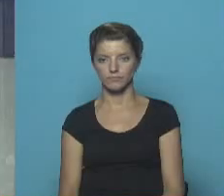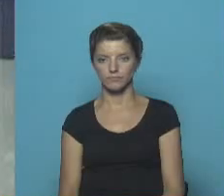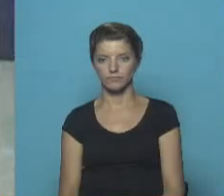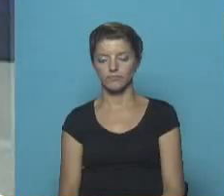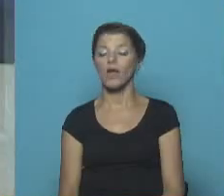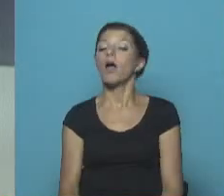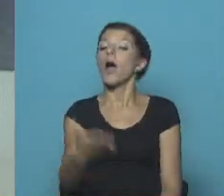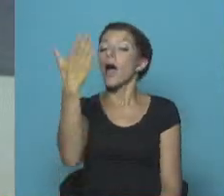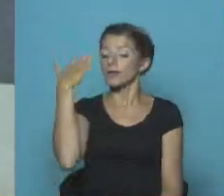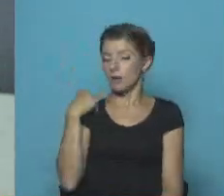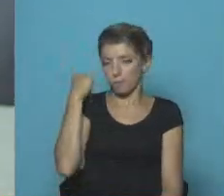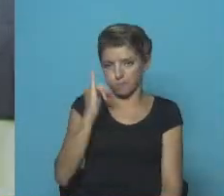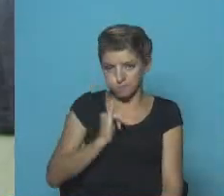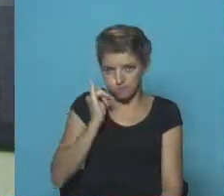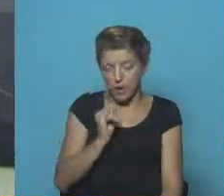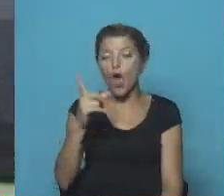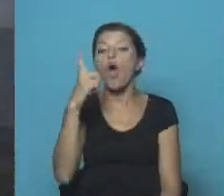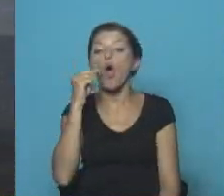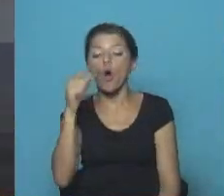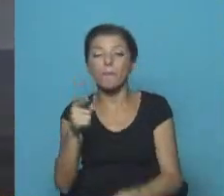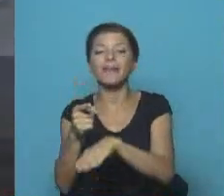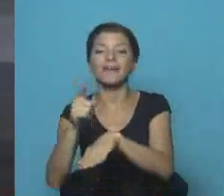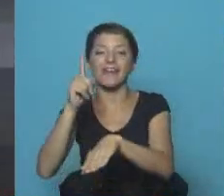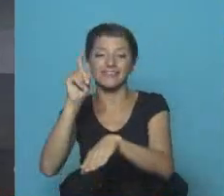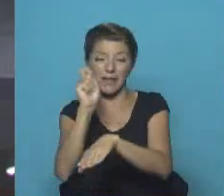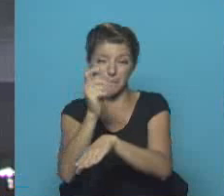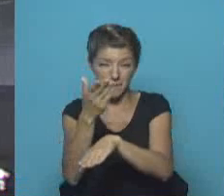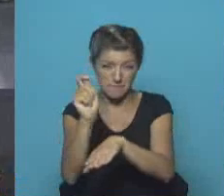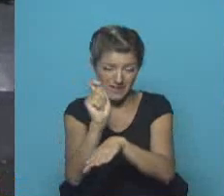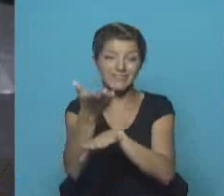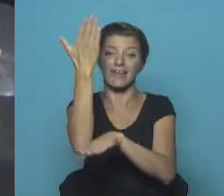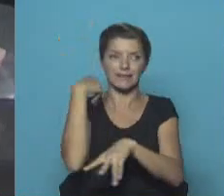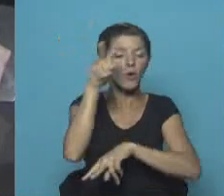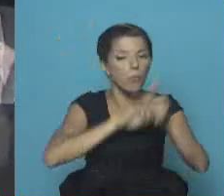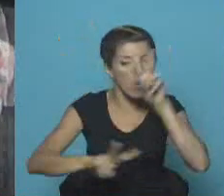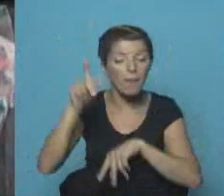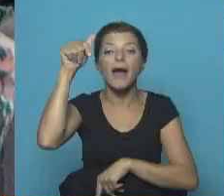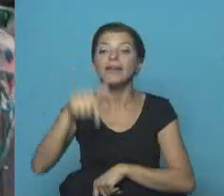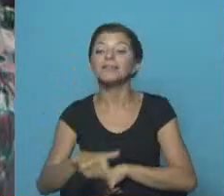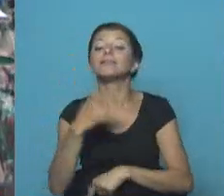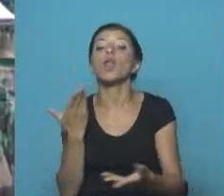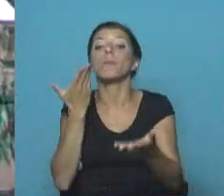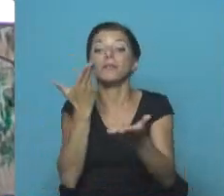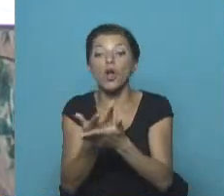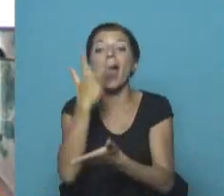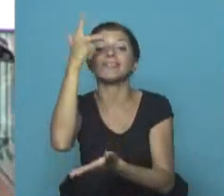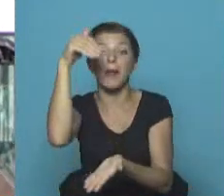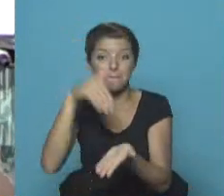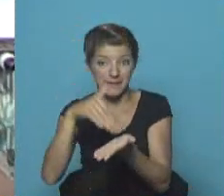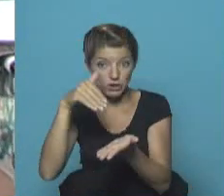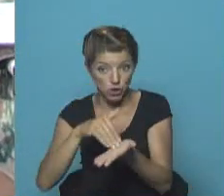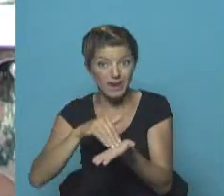Y tal como indicábamos en el comienzo, el hombre que era buscado desde hace 6 meses tenía un pedido de captura que alcanzaba los 3 millones de